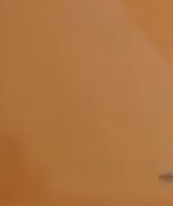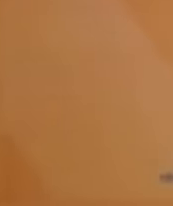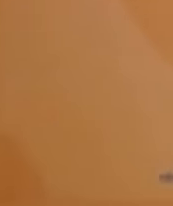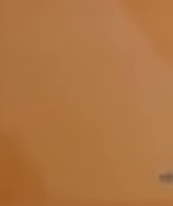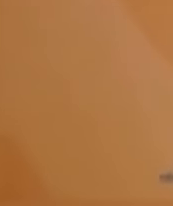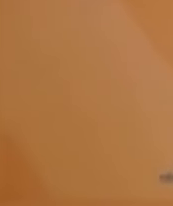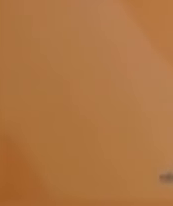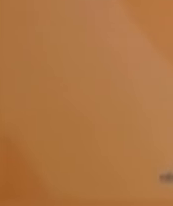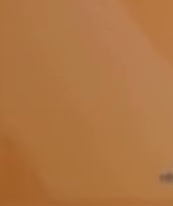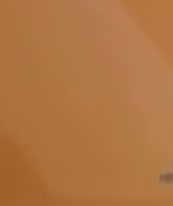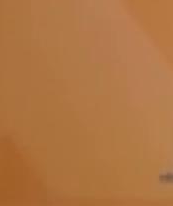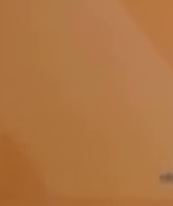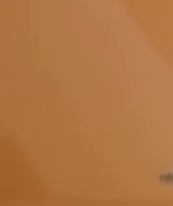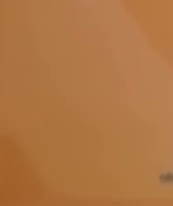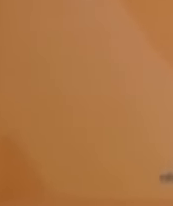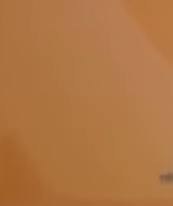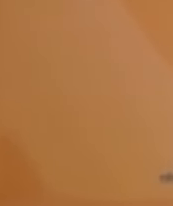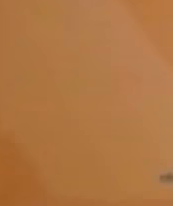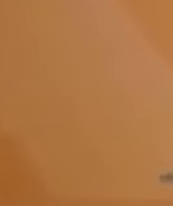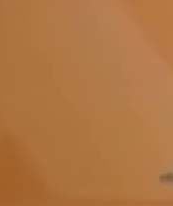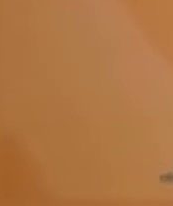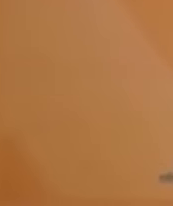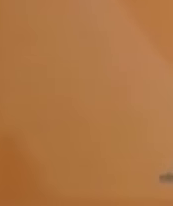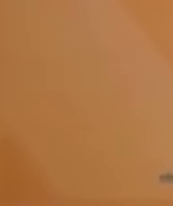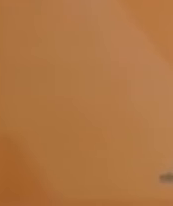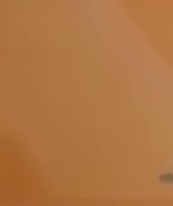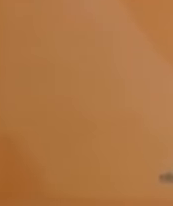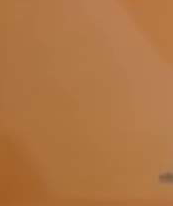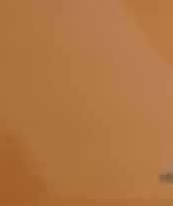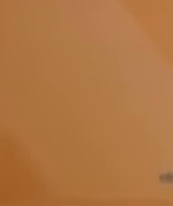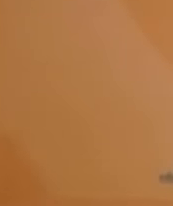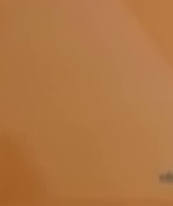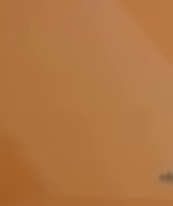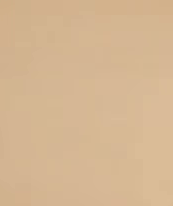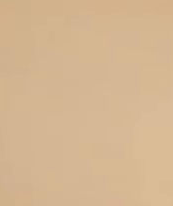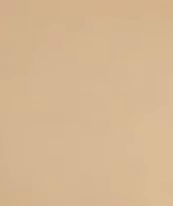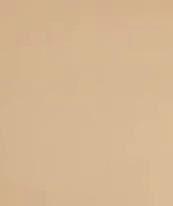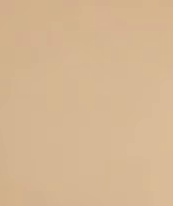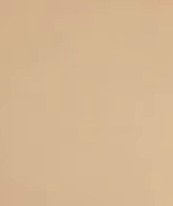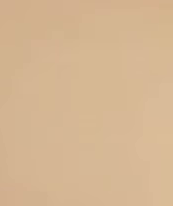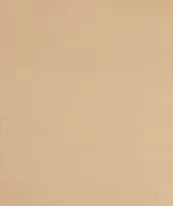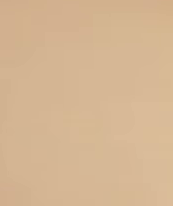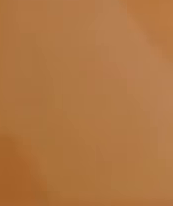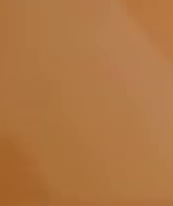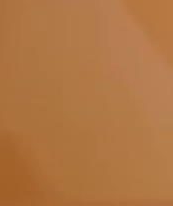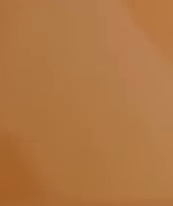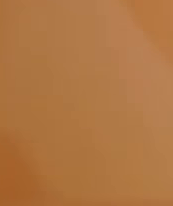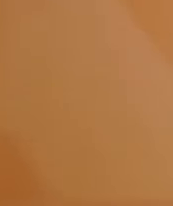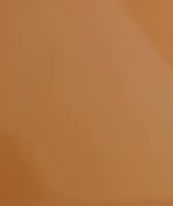Con Movistar, tener una tablet gratis es más fácil que preparar cereal al desayuno. Llama al